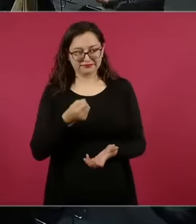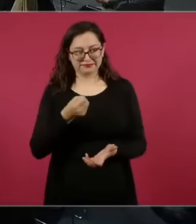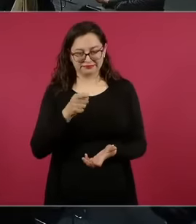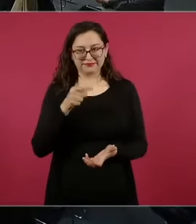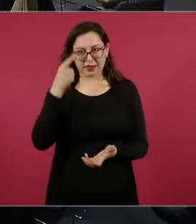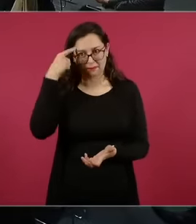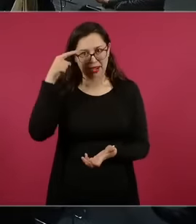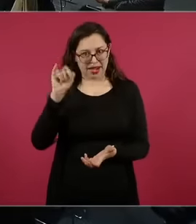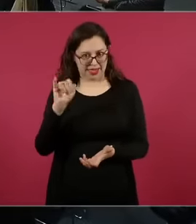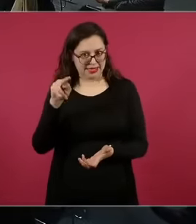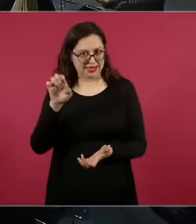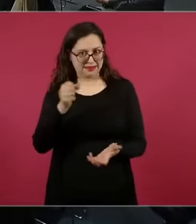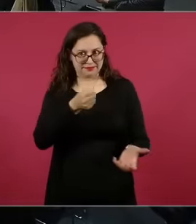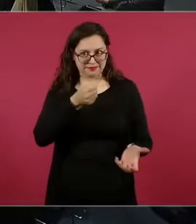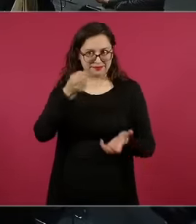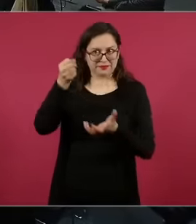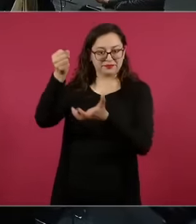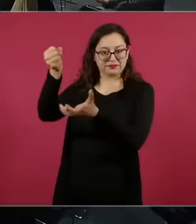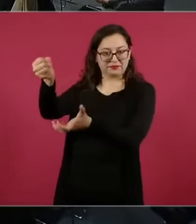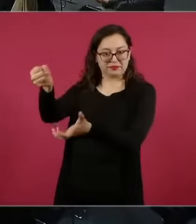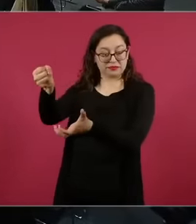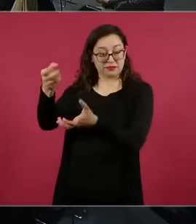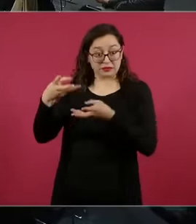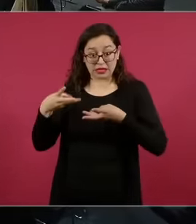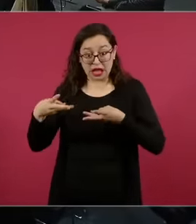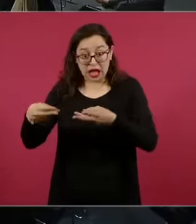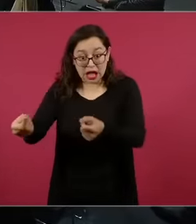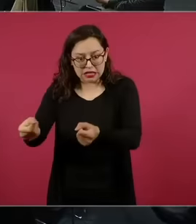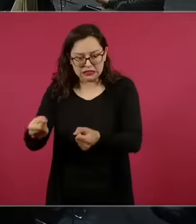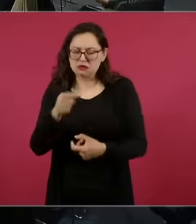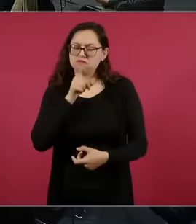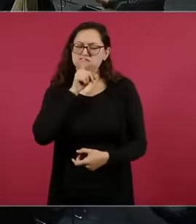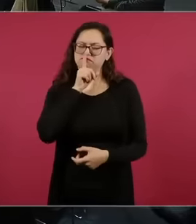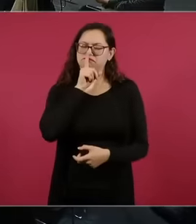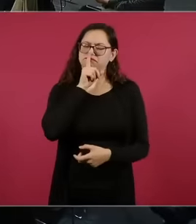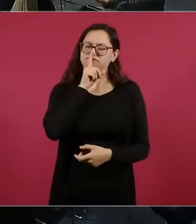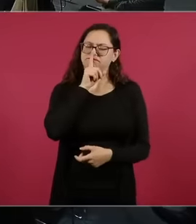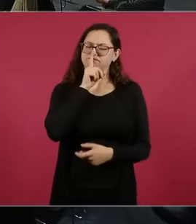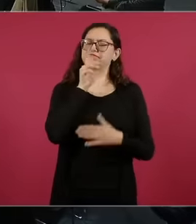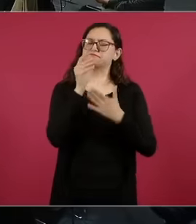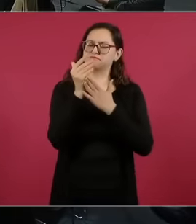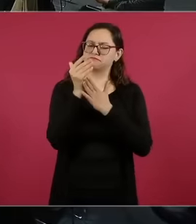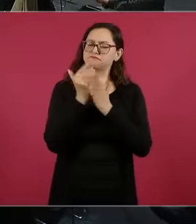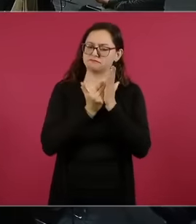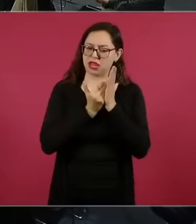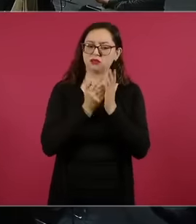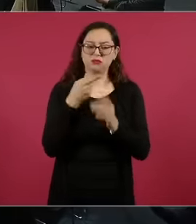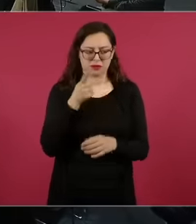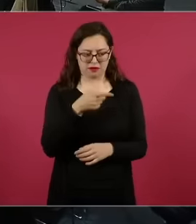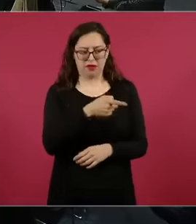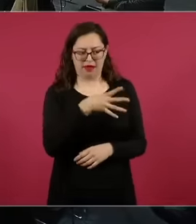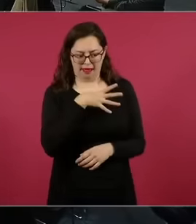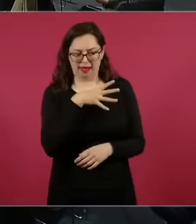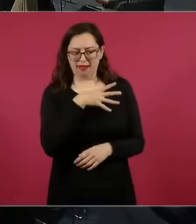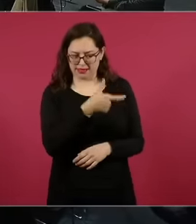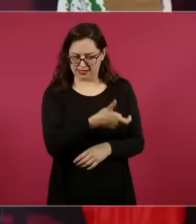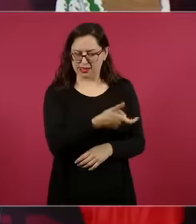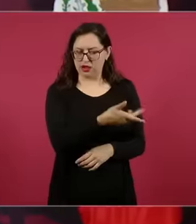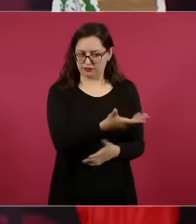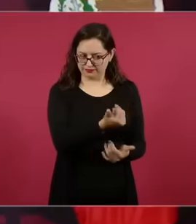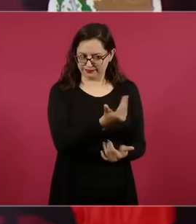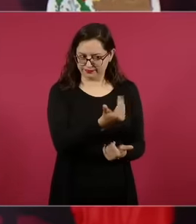mil millones de pesos las elecciones, pero ahí hay